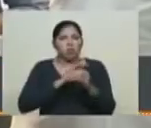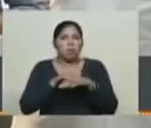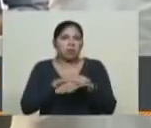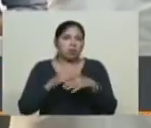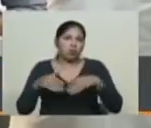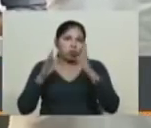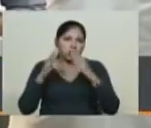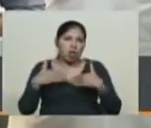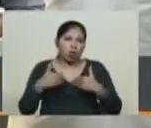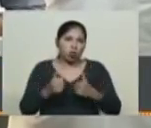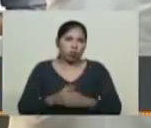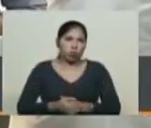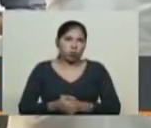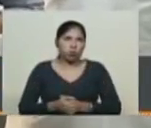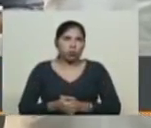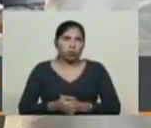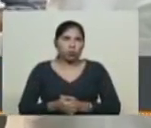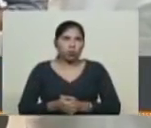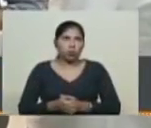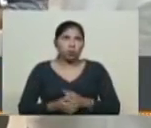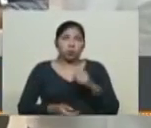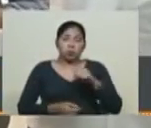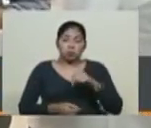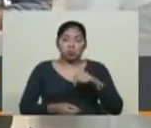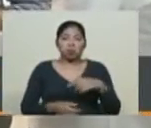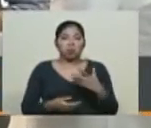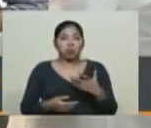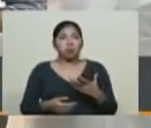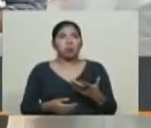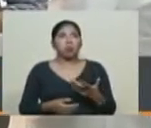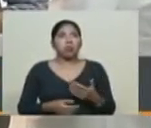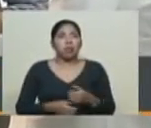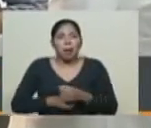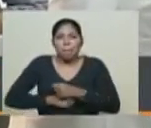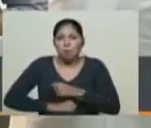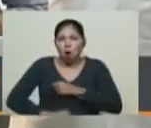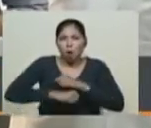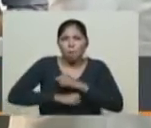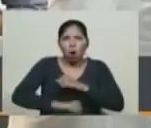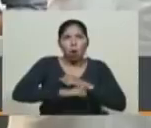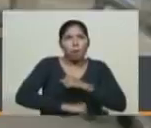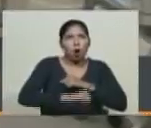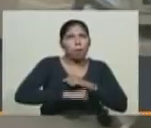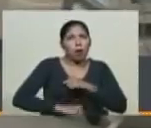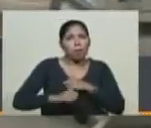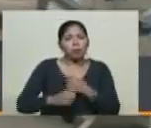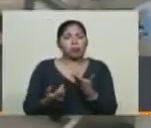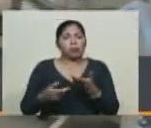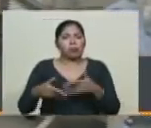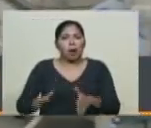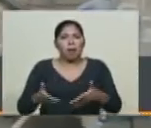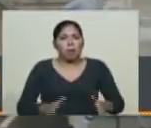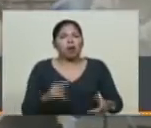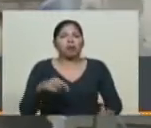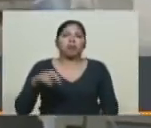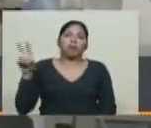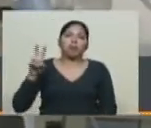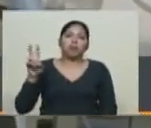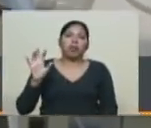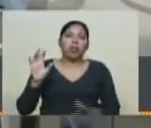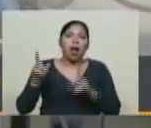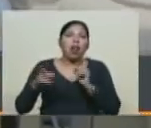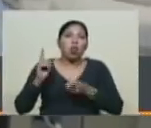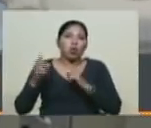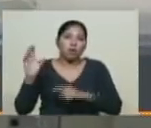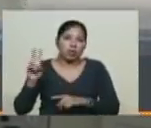realizado acá en esta maternidad, donde, bueno, nace la mayoría de los caraqueños y algunos venezolanos. Vamos a darle la palabra a la compañera